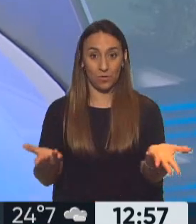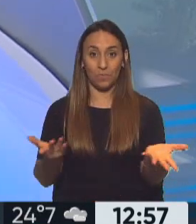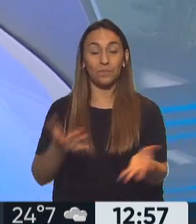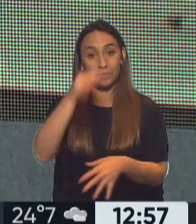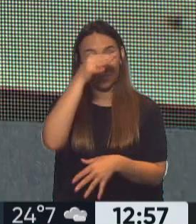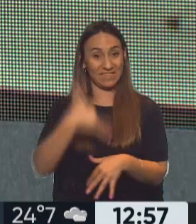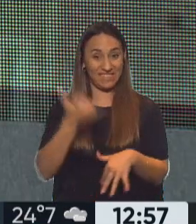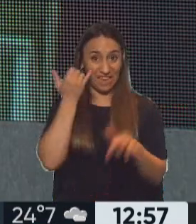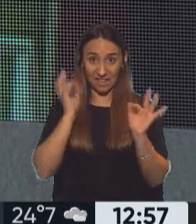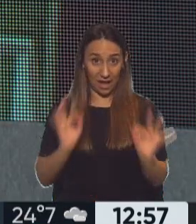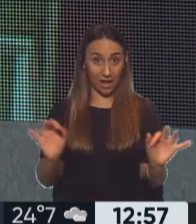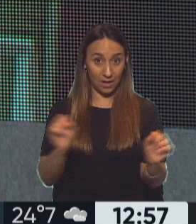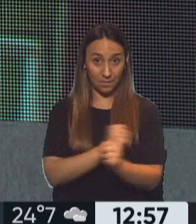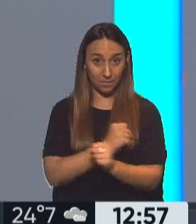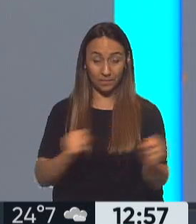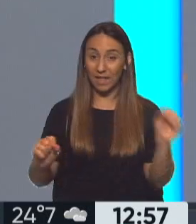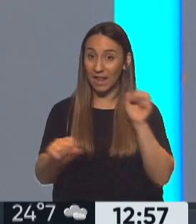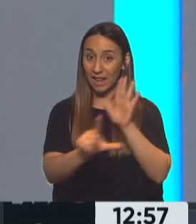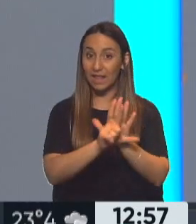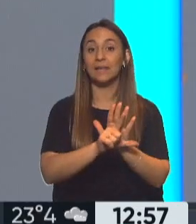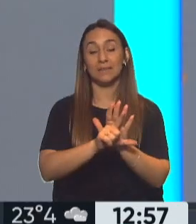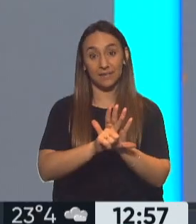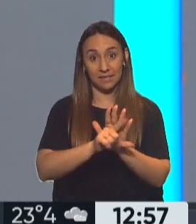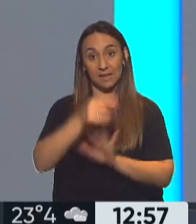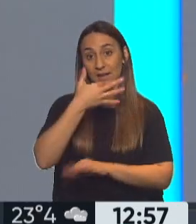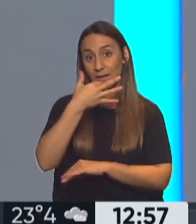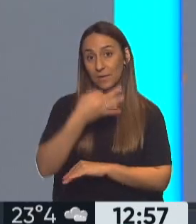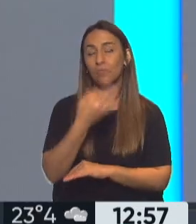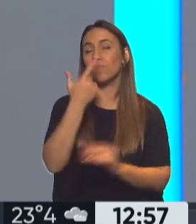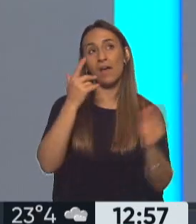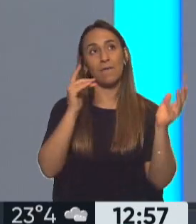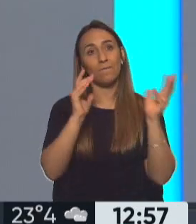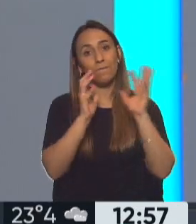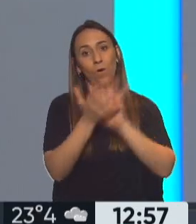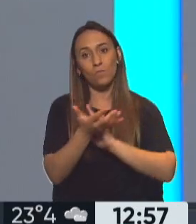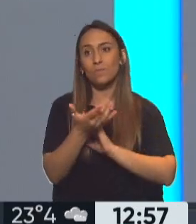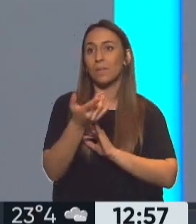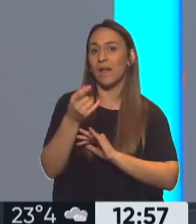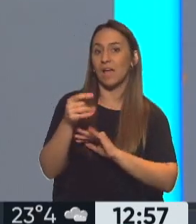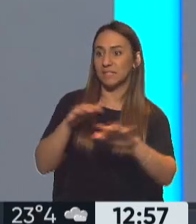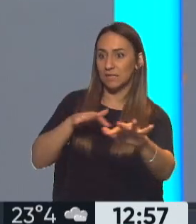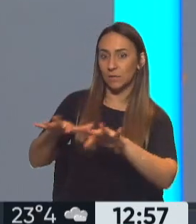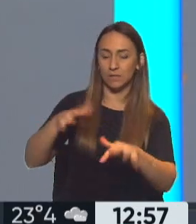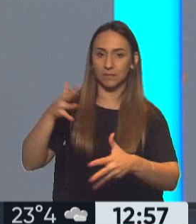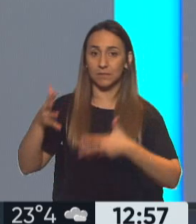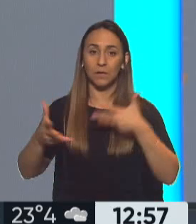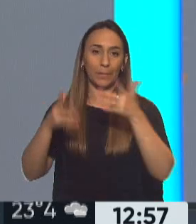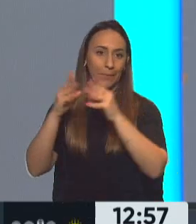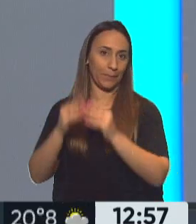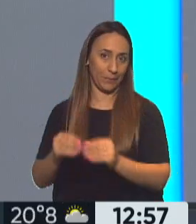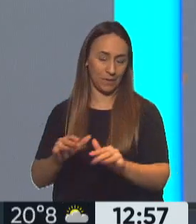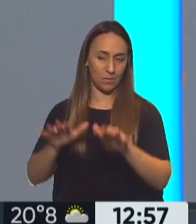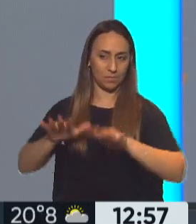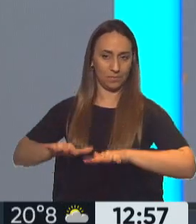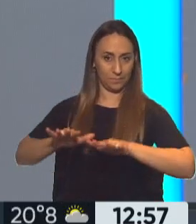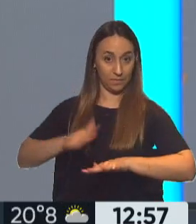finalmente la ley. Sí, la verdad que es una forma también de ponerle paños fríos a lo que nosotros, el único sinónimo que encontramos en